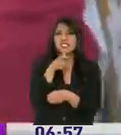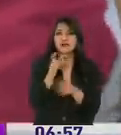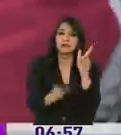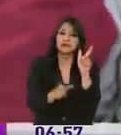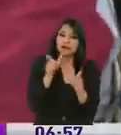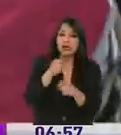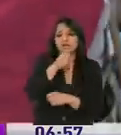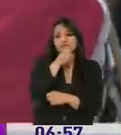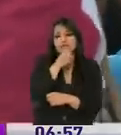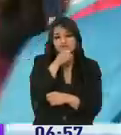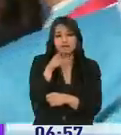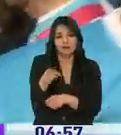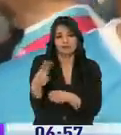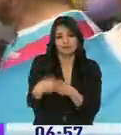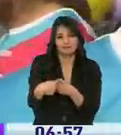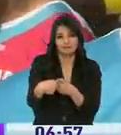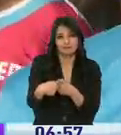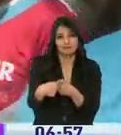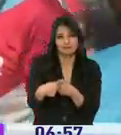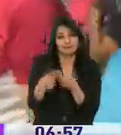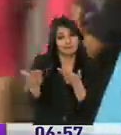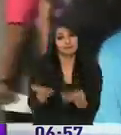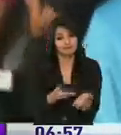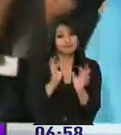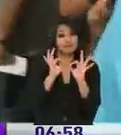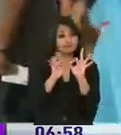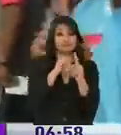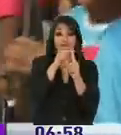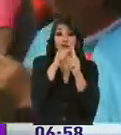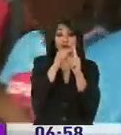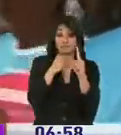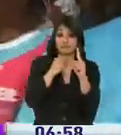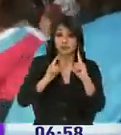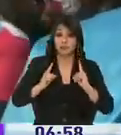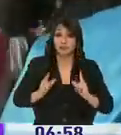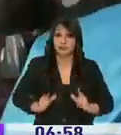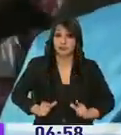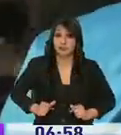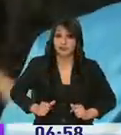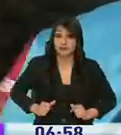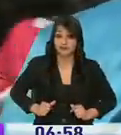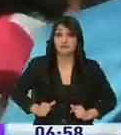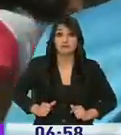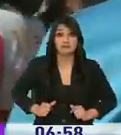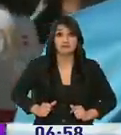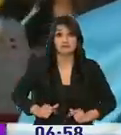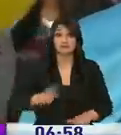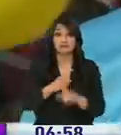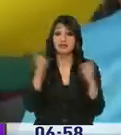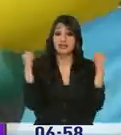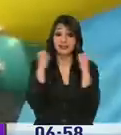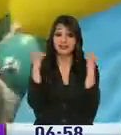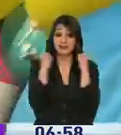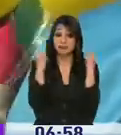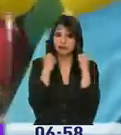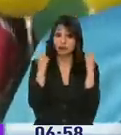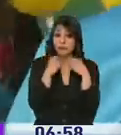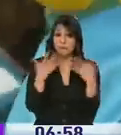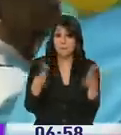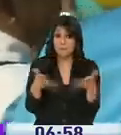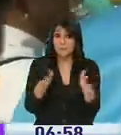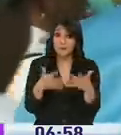personas de la tercera edad. Son eventos positivos para nuestra salud, ya que sin ejercicio físico